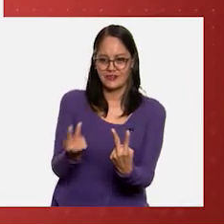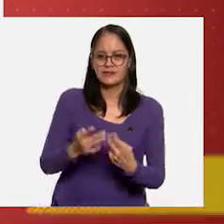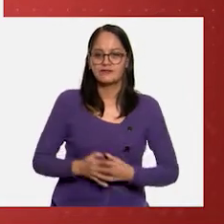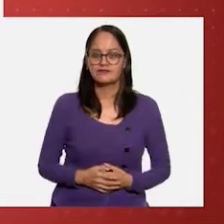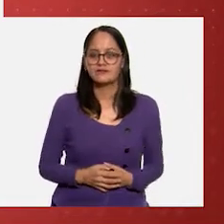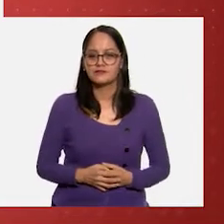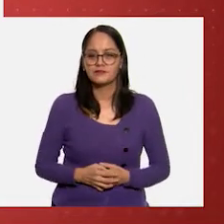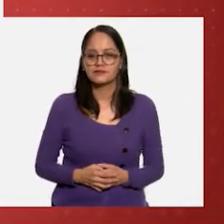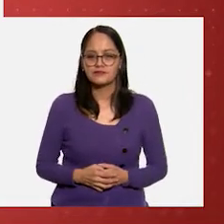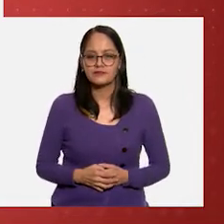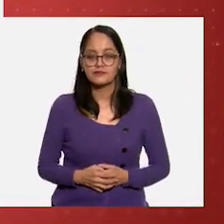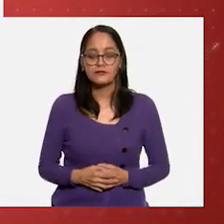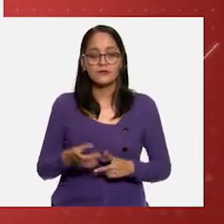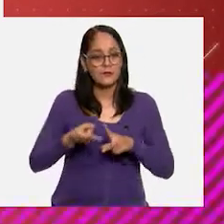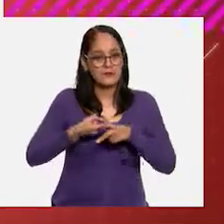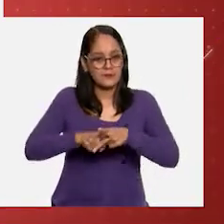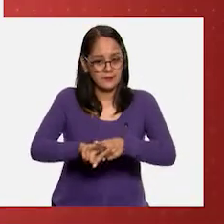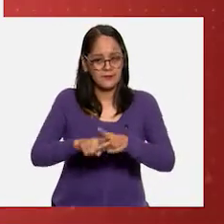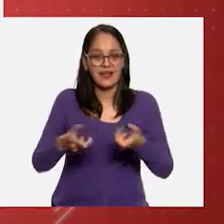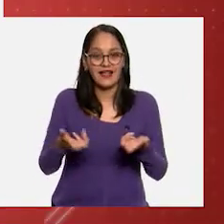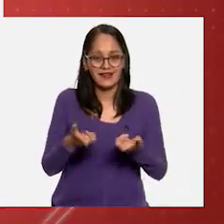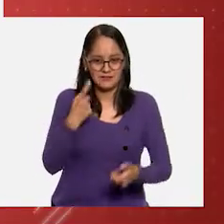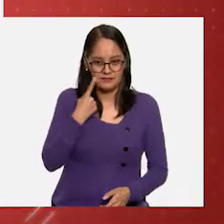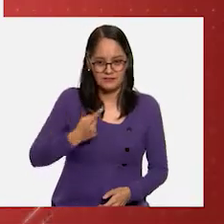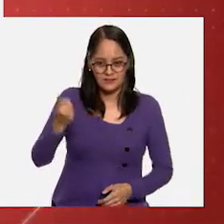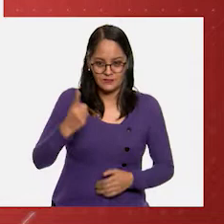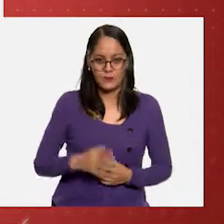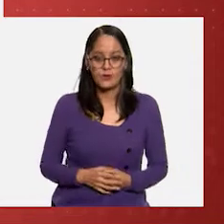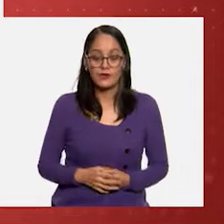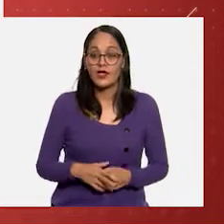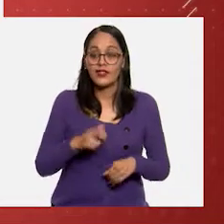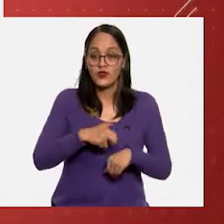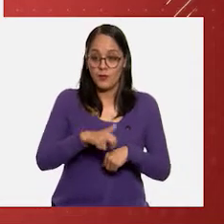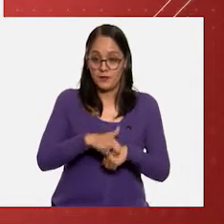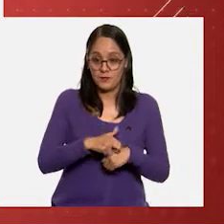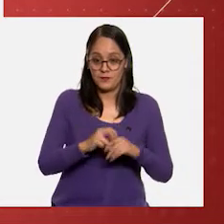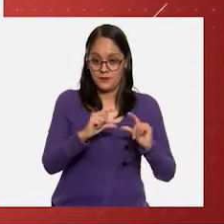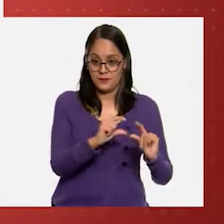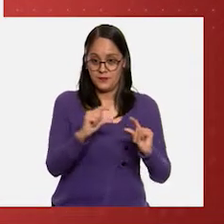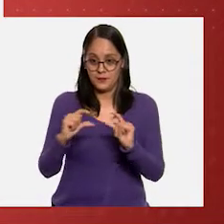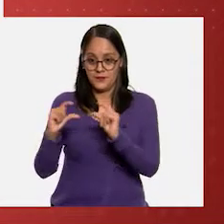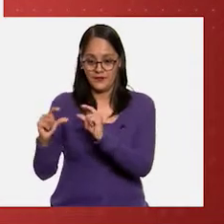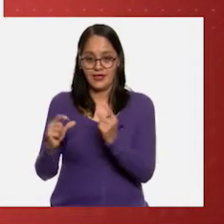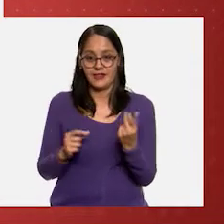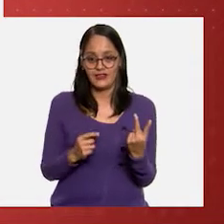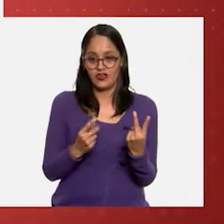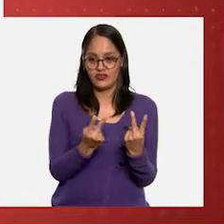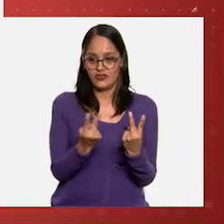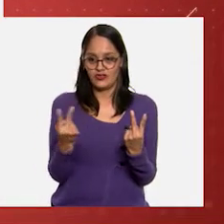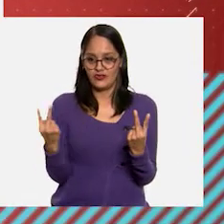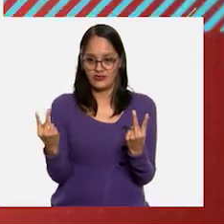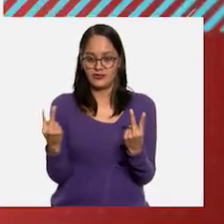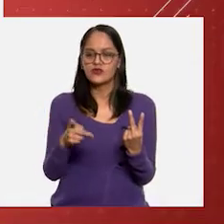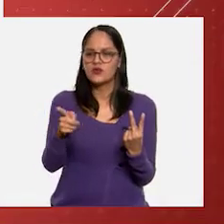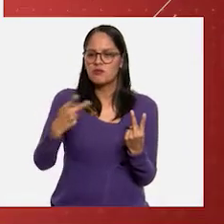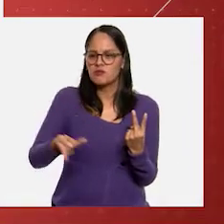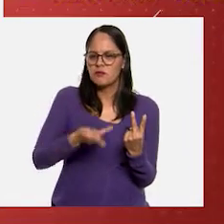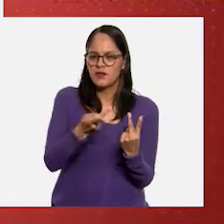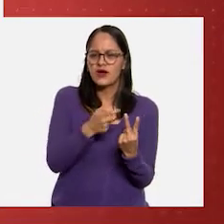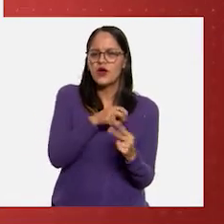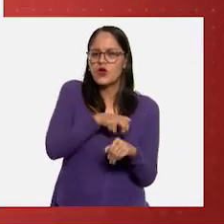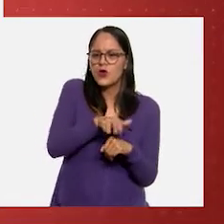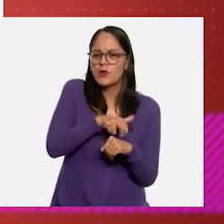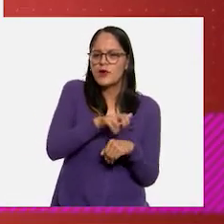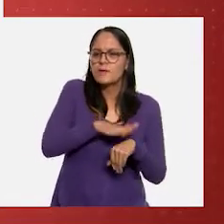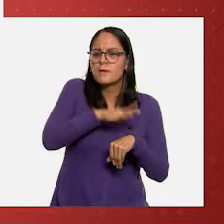casillas rectangulares. ¡Comienza la acción! De los números que están en las 3 casillas, debes preguntarte, ¿qué número